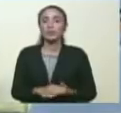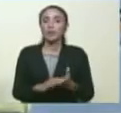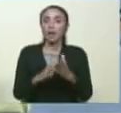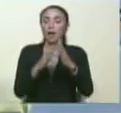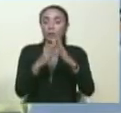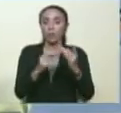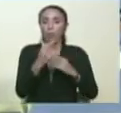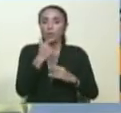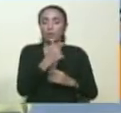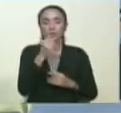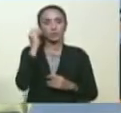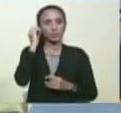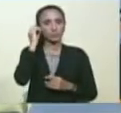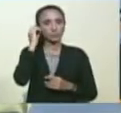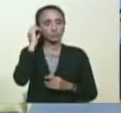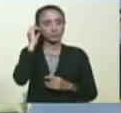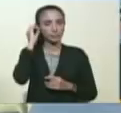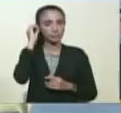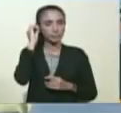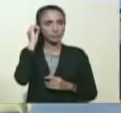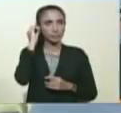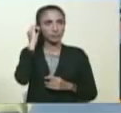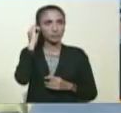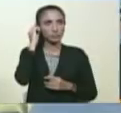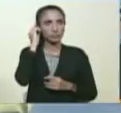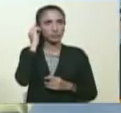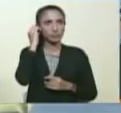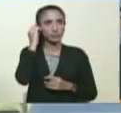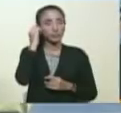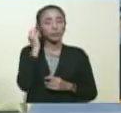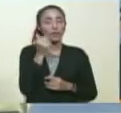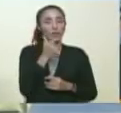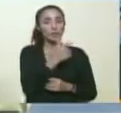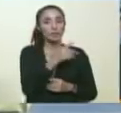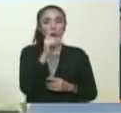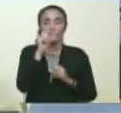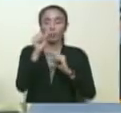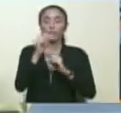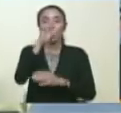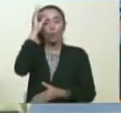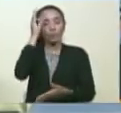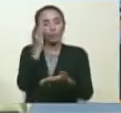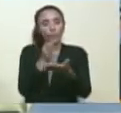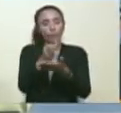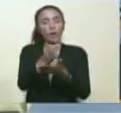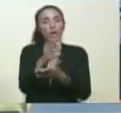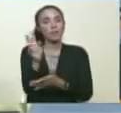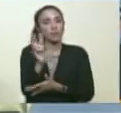Me decía, presidente Maduro, hay que creer en Venezuela.